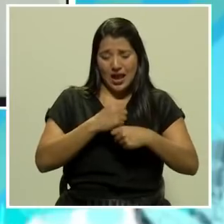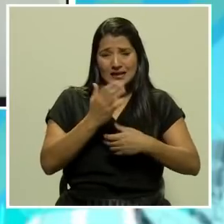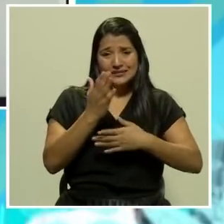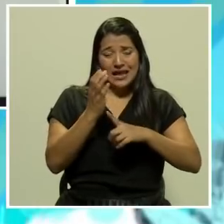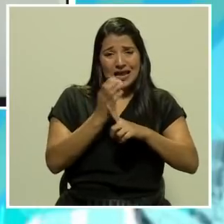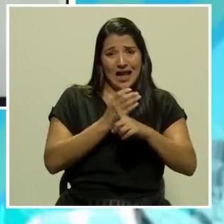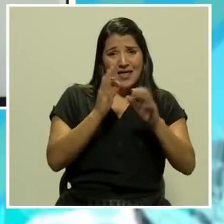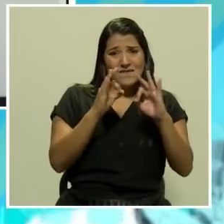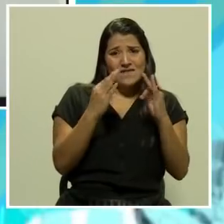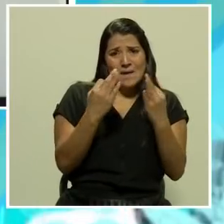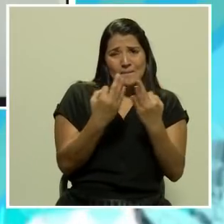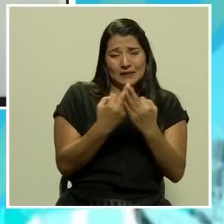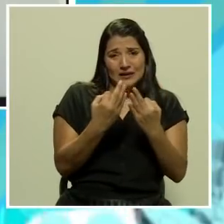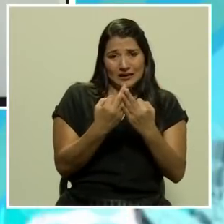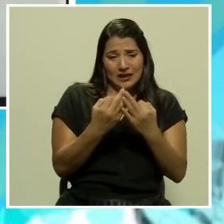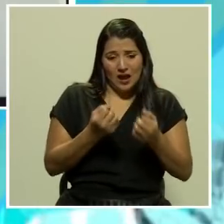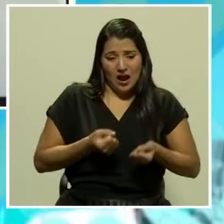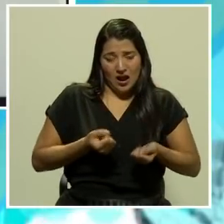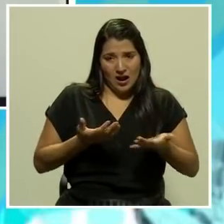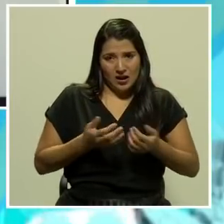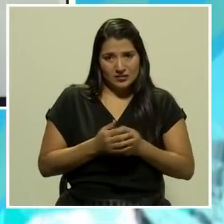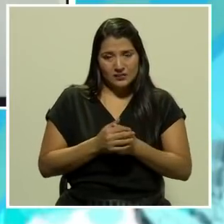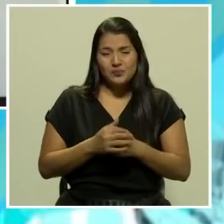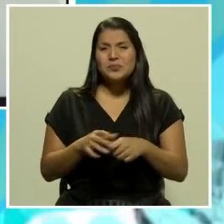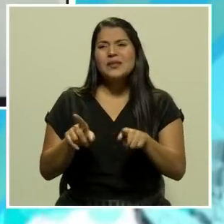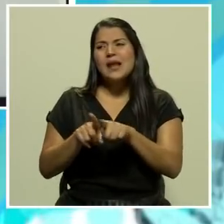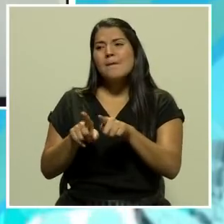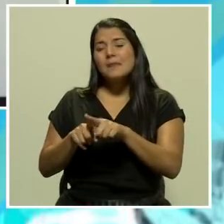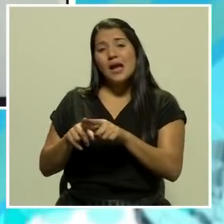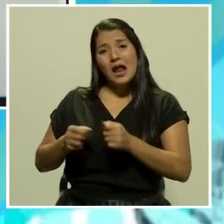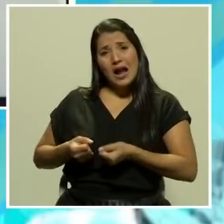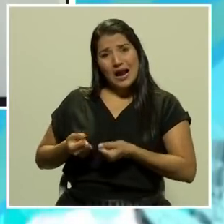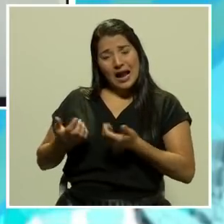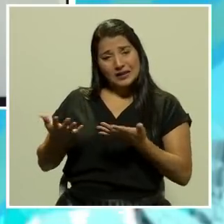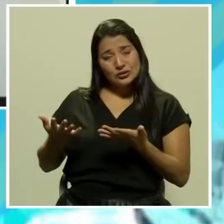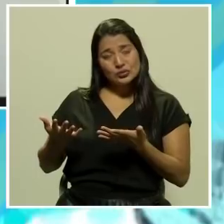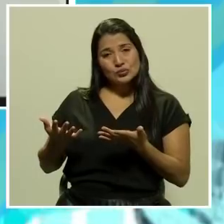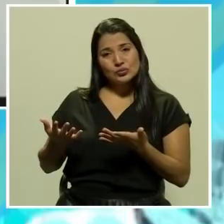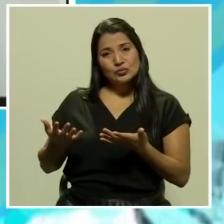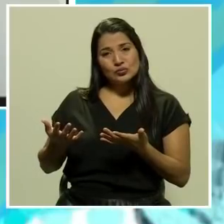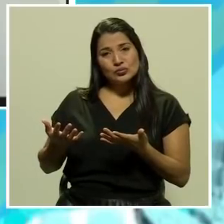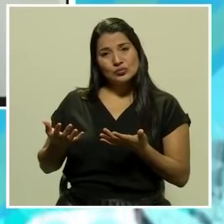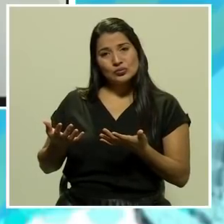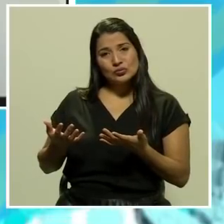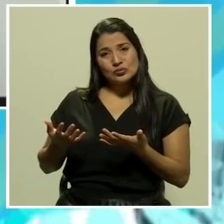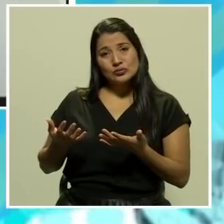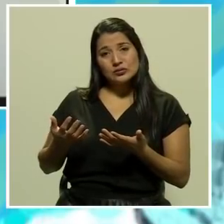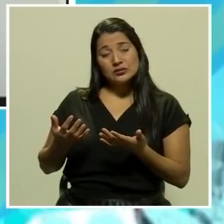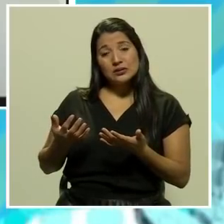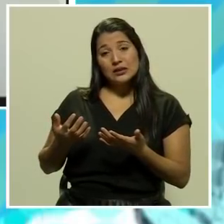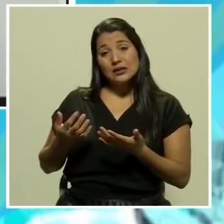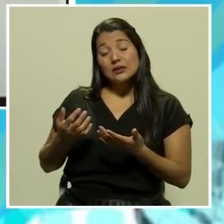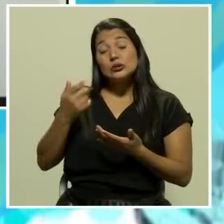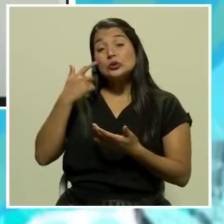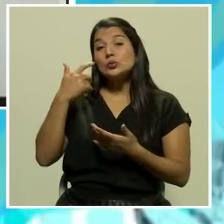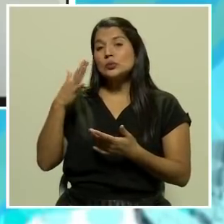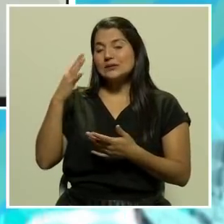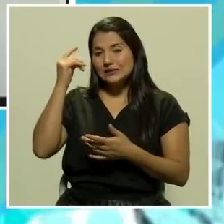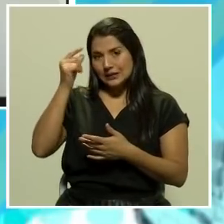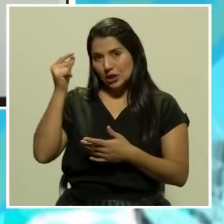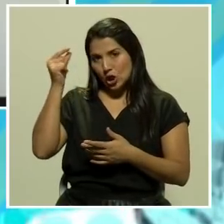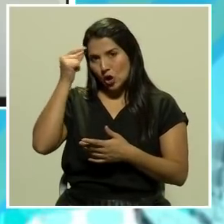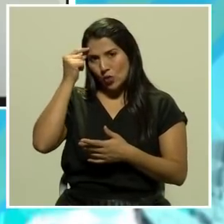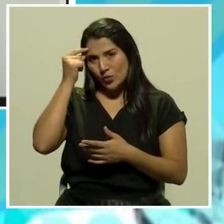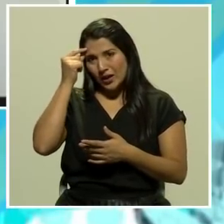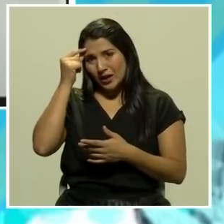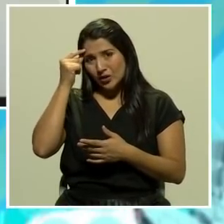montón de dinero. Después, los gastos del propio presupuesto de la República que se tienen que gastar porque los hospitales se